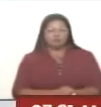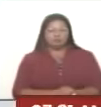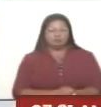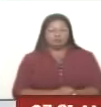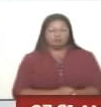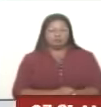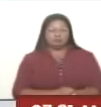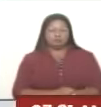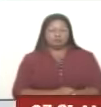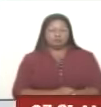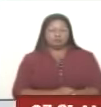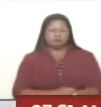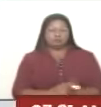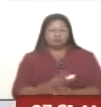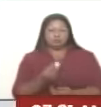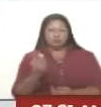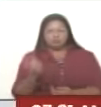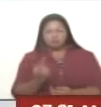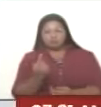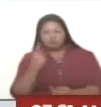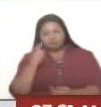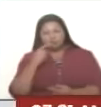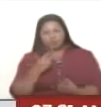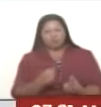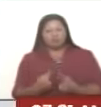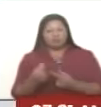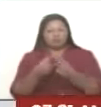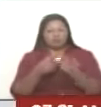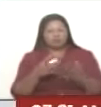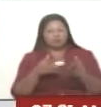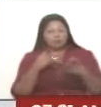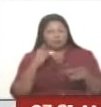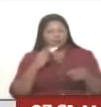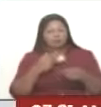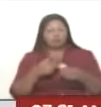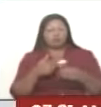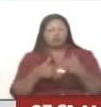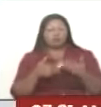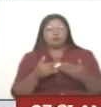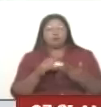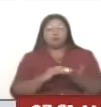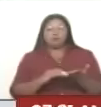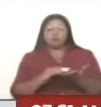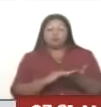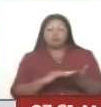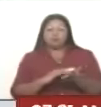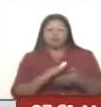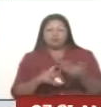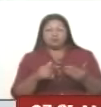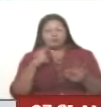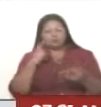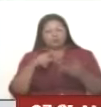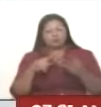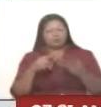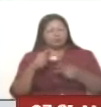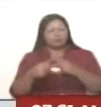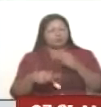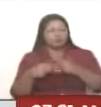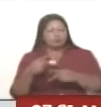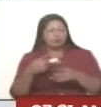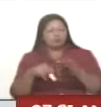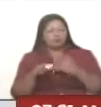nacional, no solamente para lograr que la economía petrolera se vaya recuperando, sino que todo el aparato productivo se